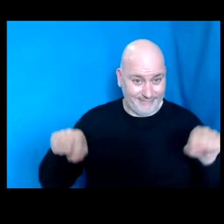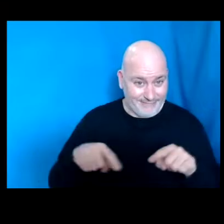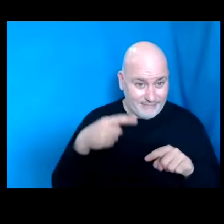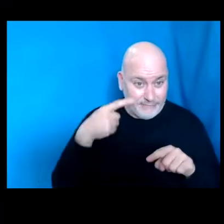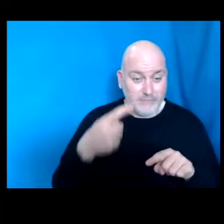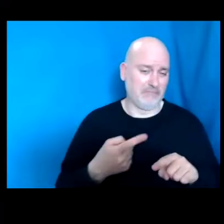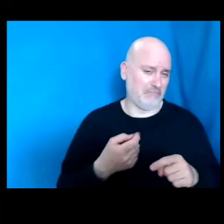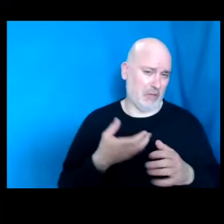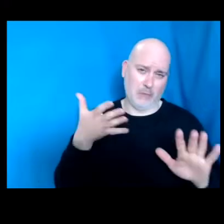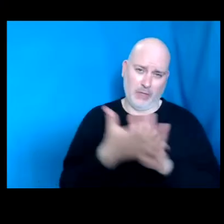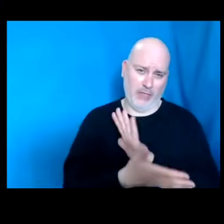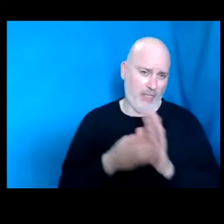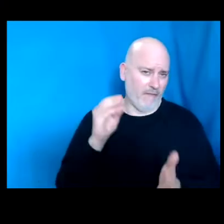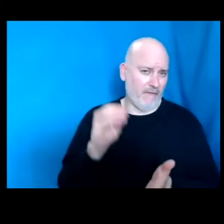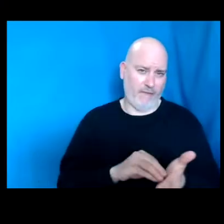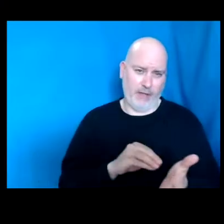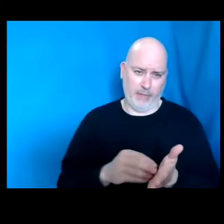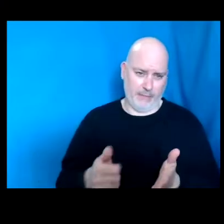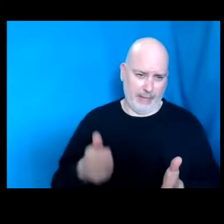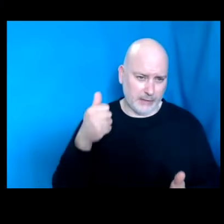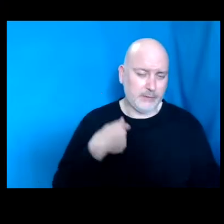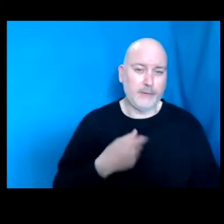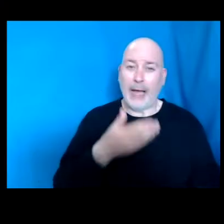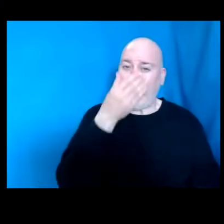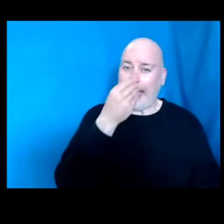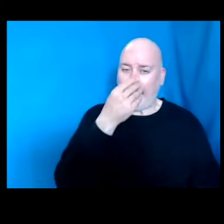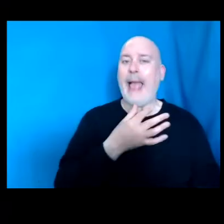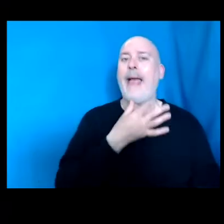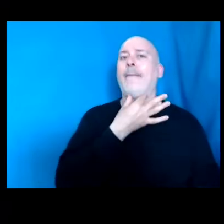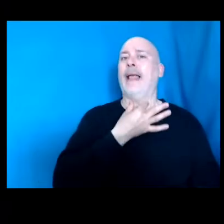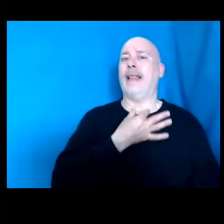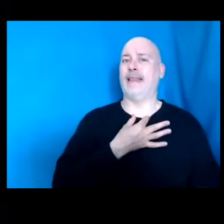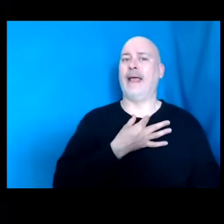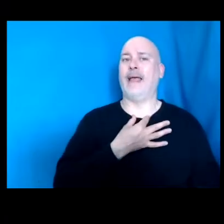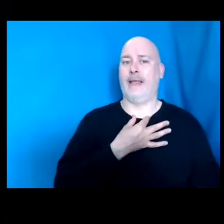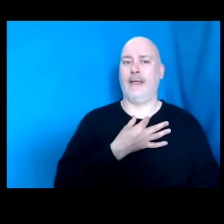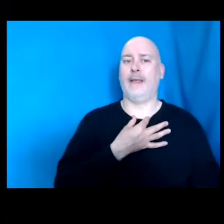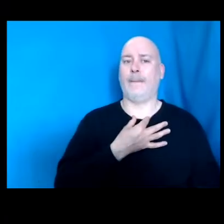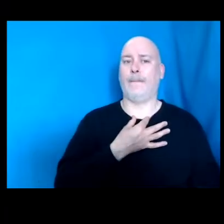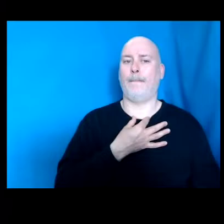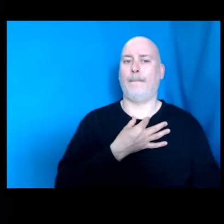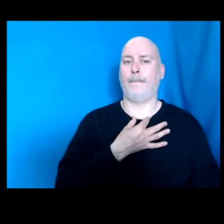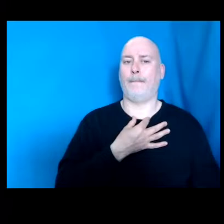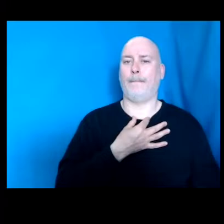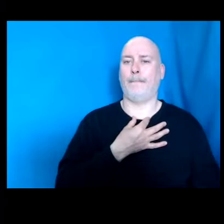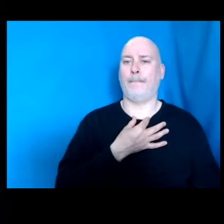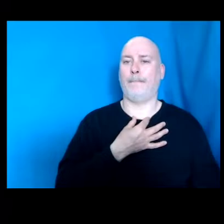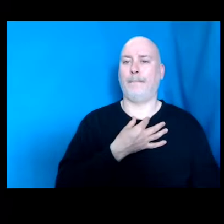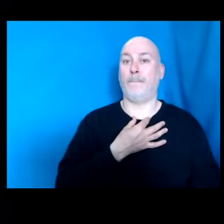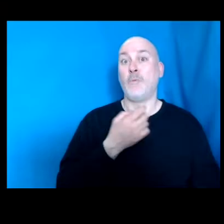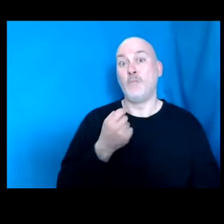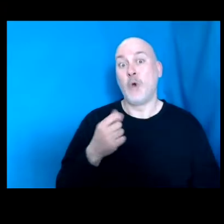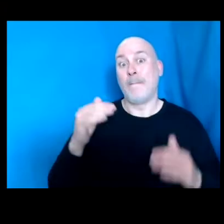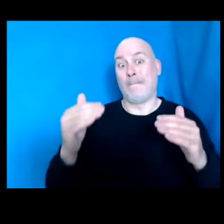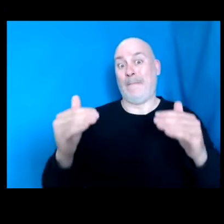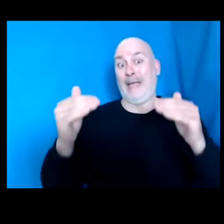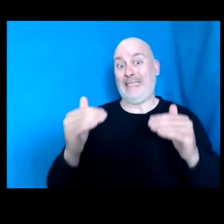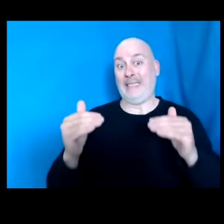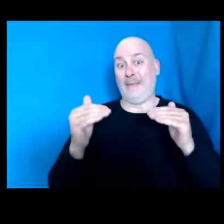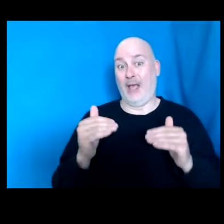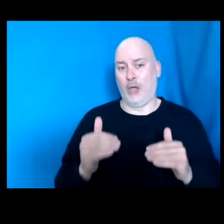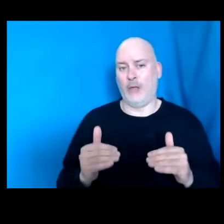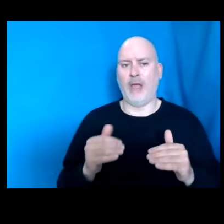frecuentes. Primero los catarros de vías altas y en puestos más abajo, no